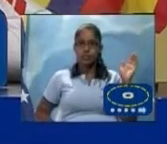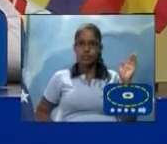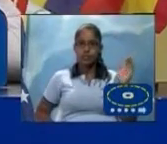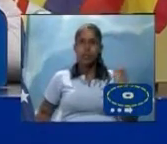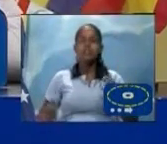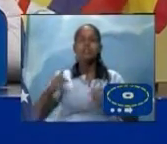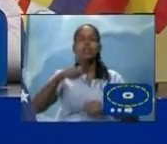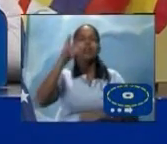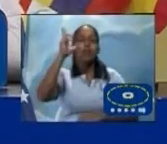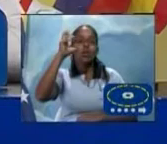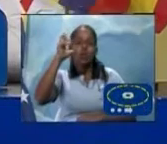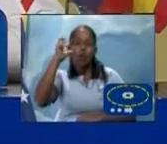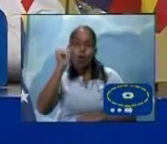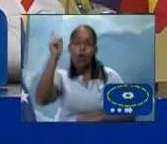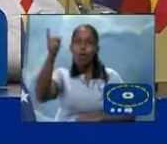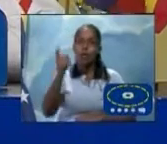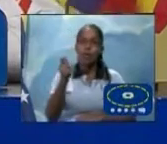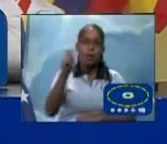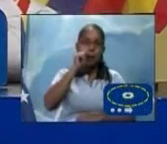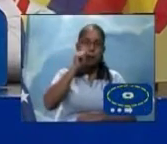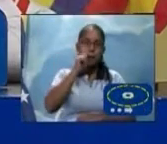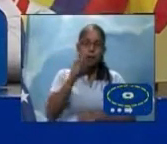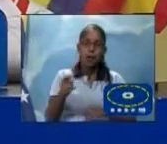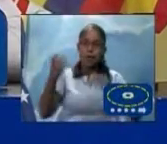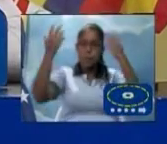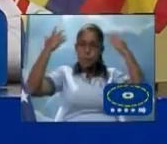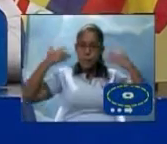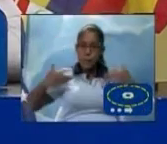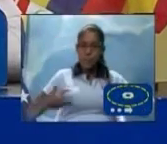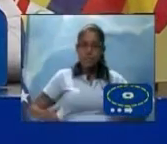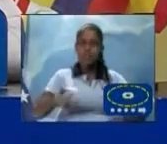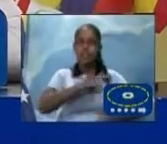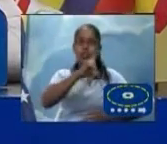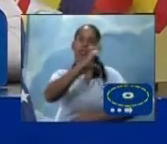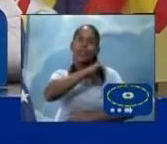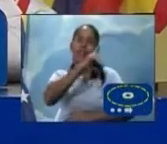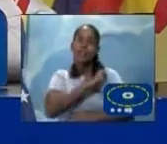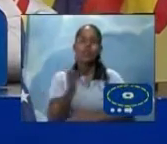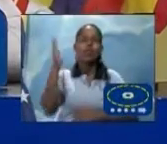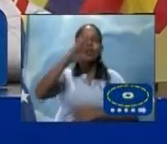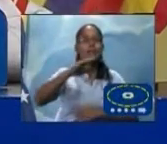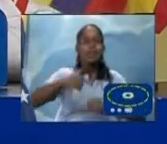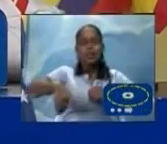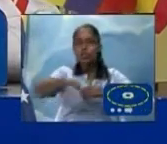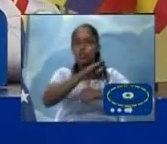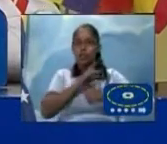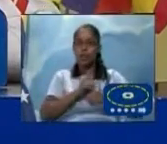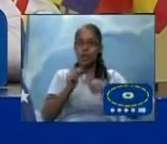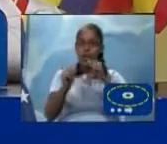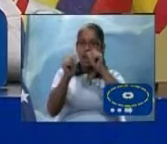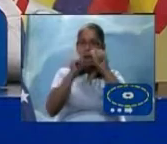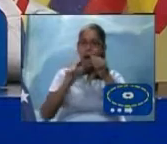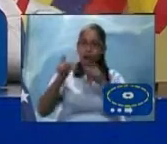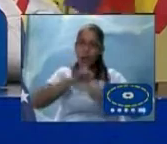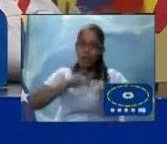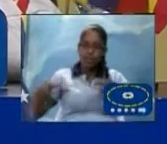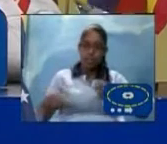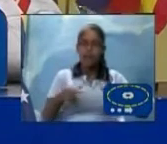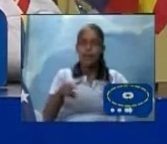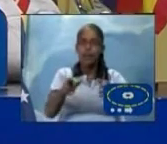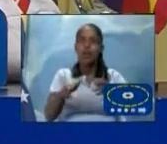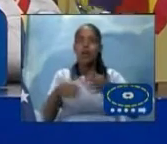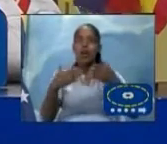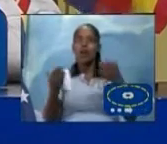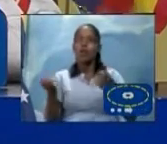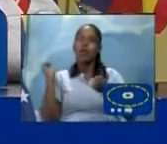Y oí al varón vestido de lino que estaba sobre las aguas del río, el